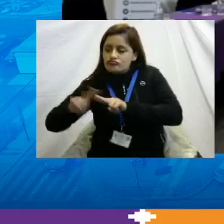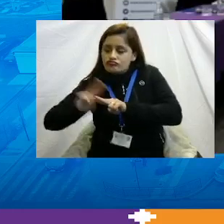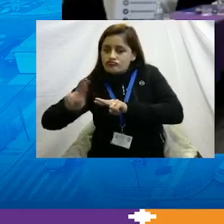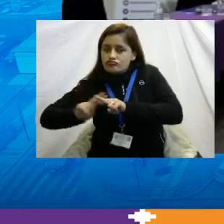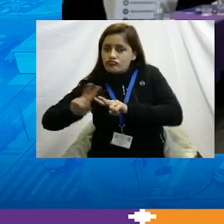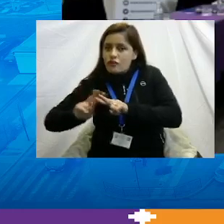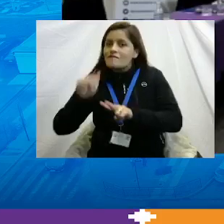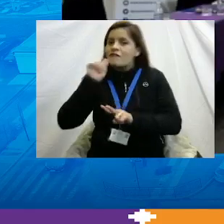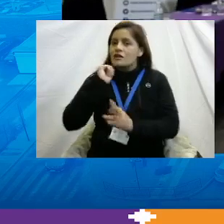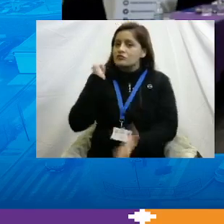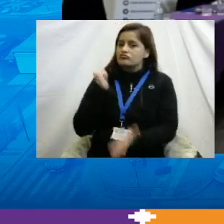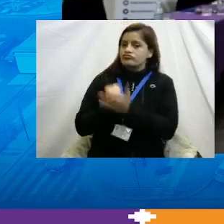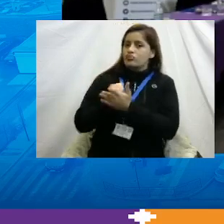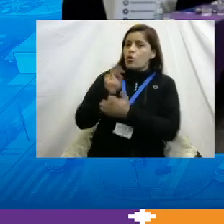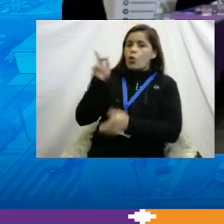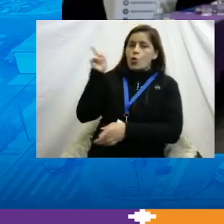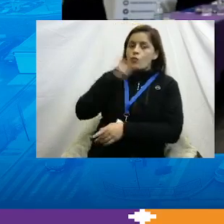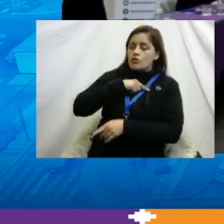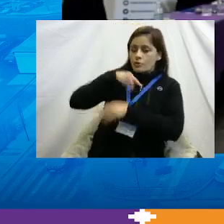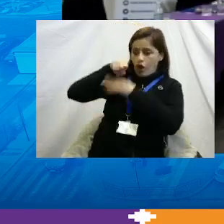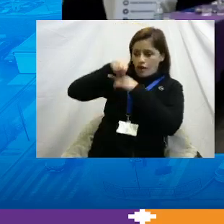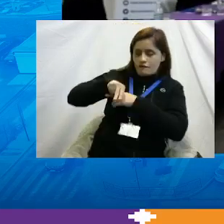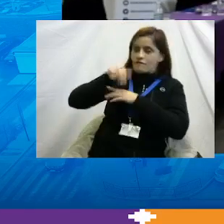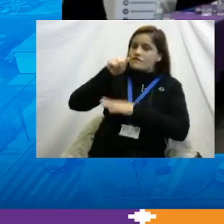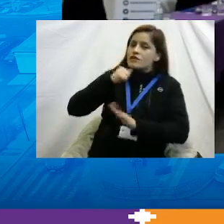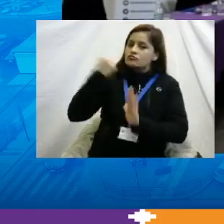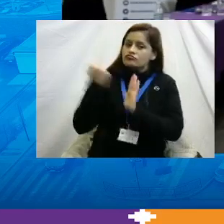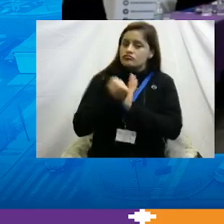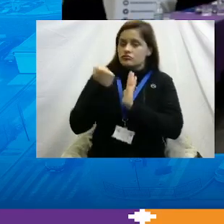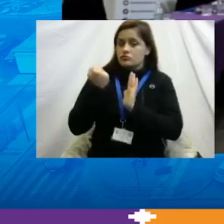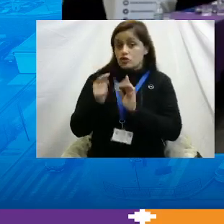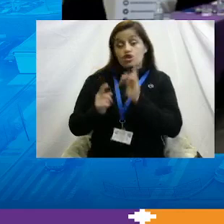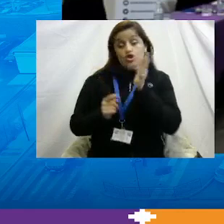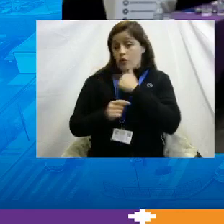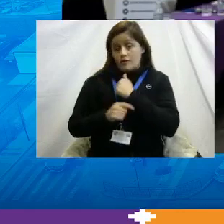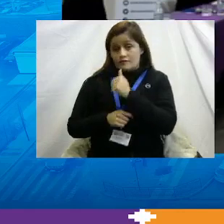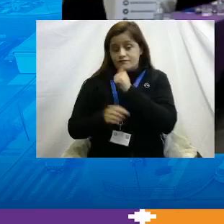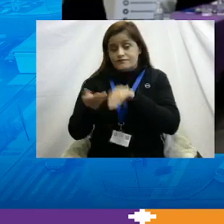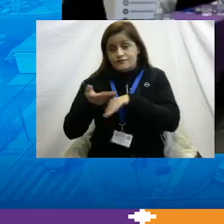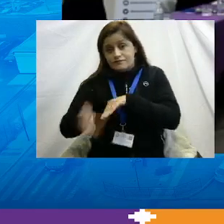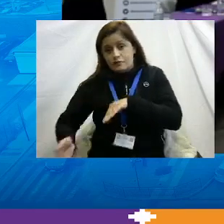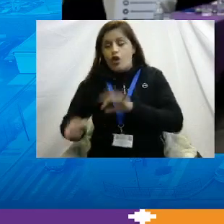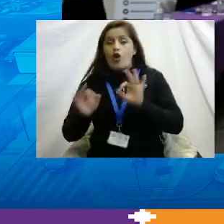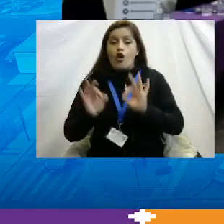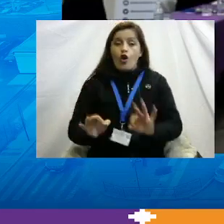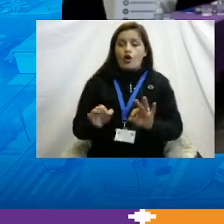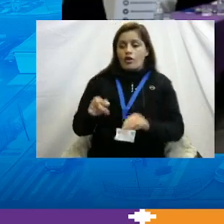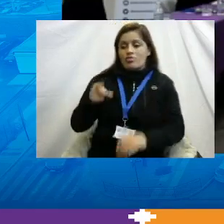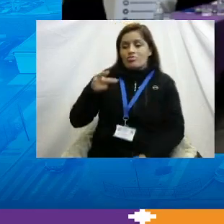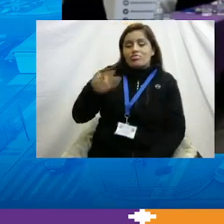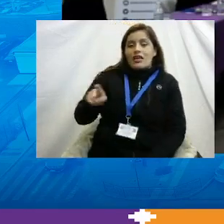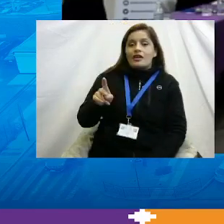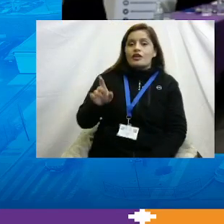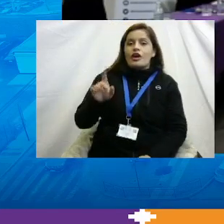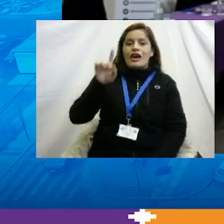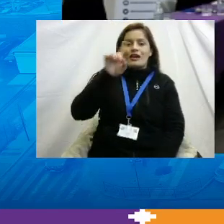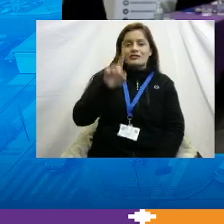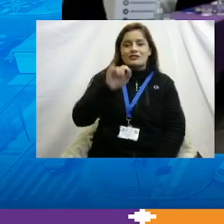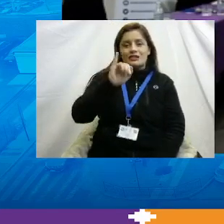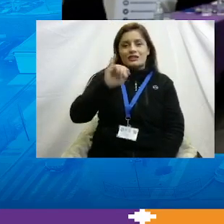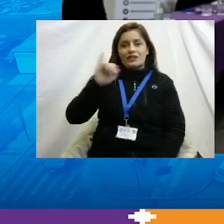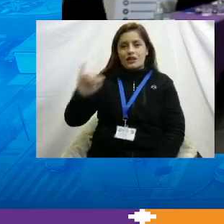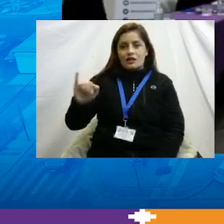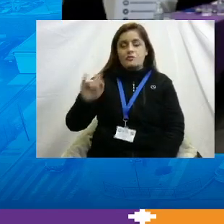con lo referido a las declaraciones ante el Servicio de Impuestos Internos que tienen que